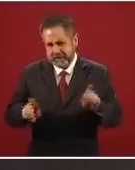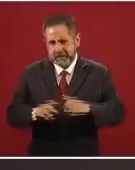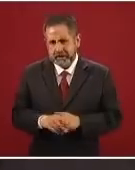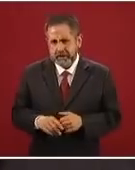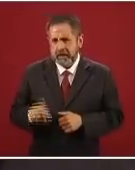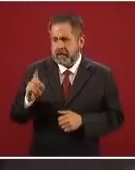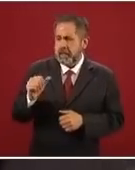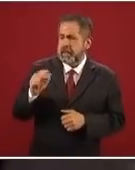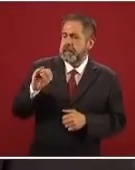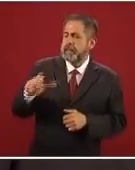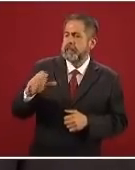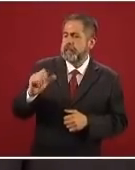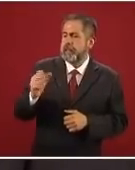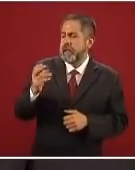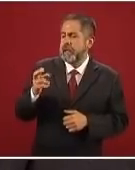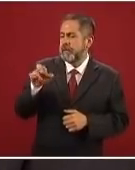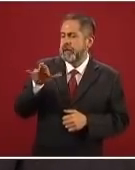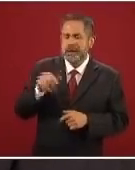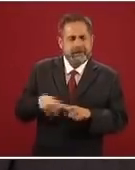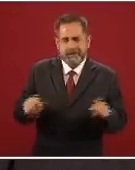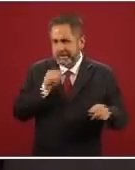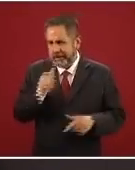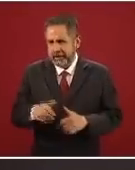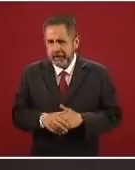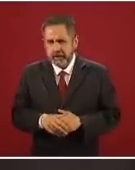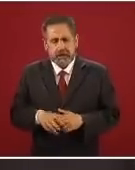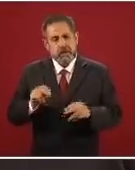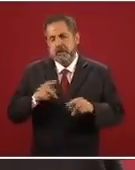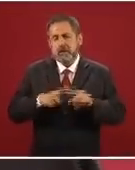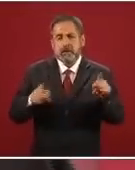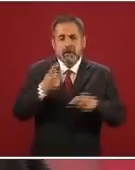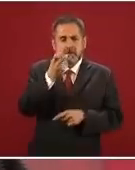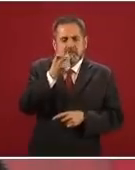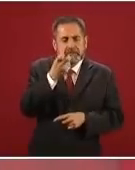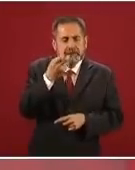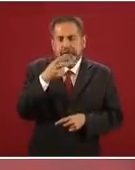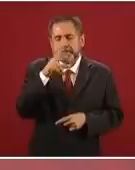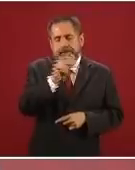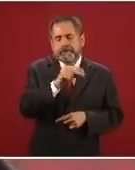ni Daniel Cabrera. No, eso no es